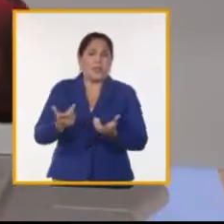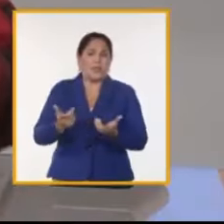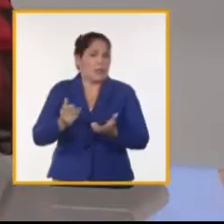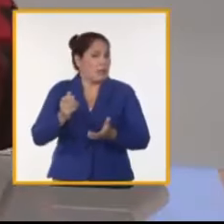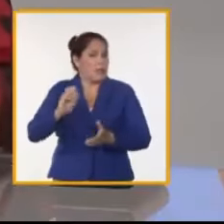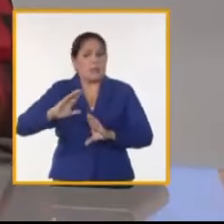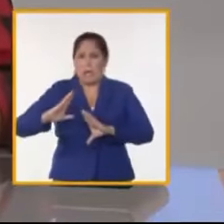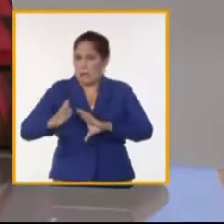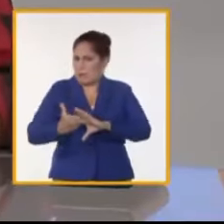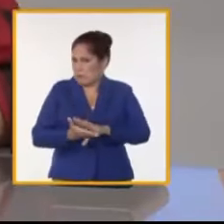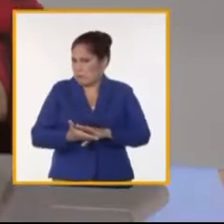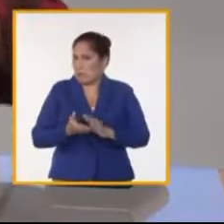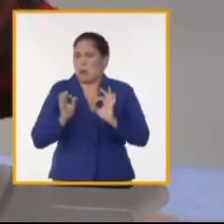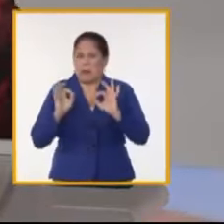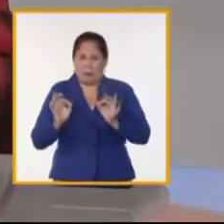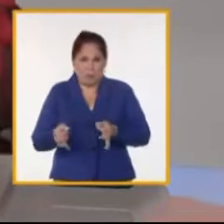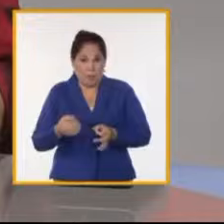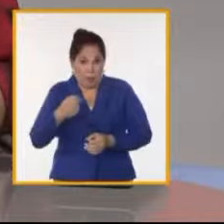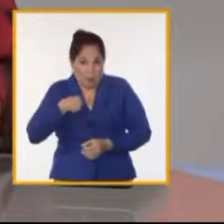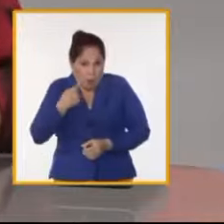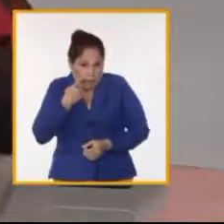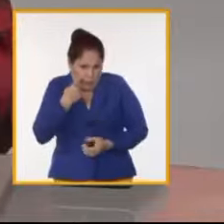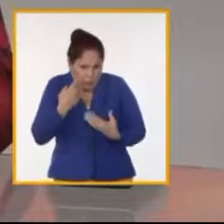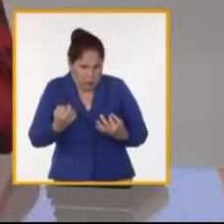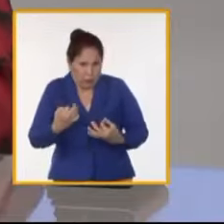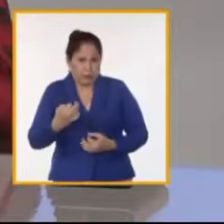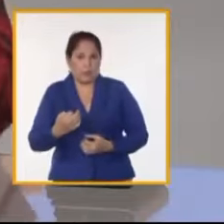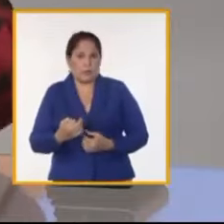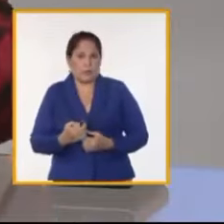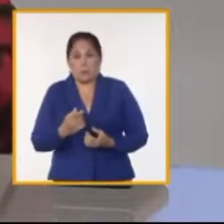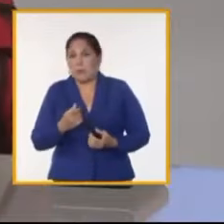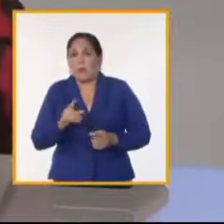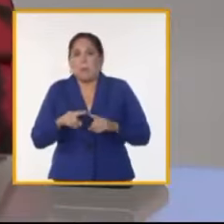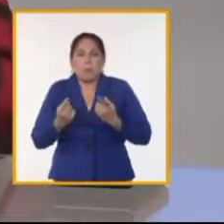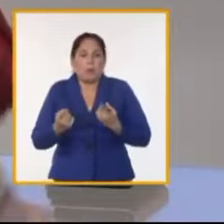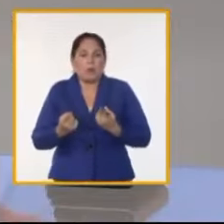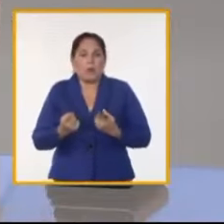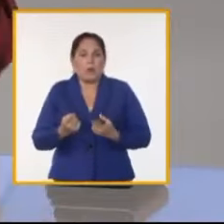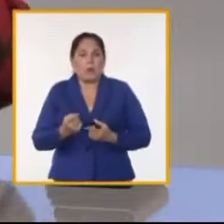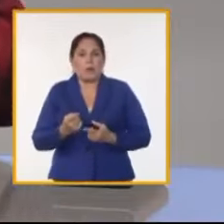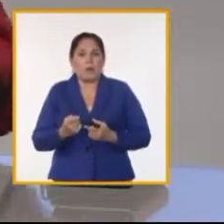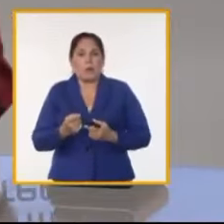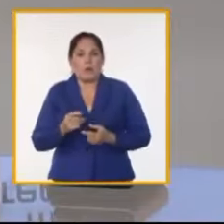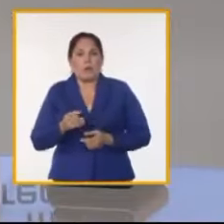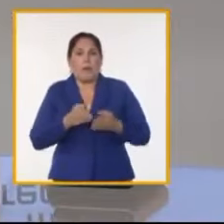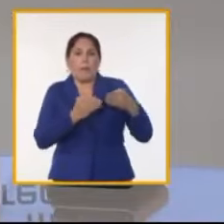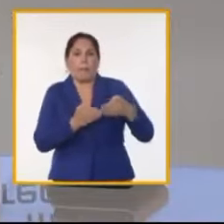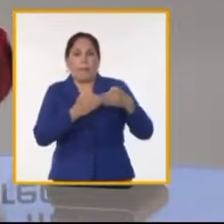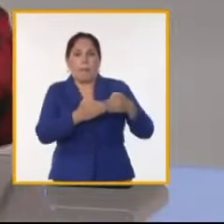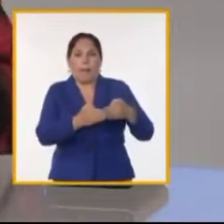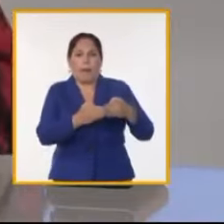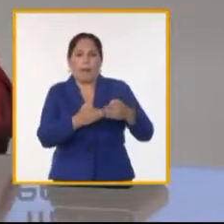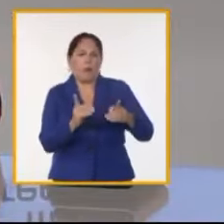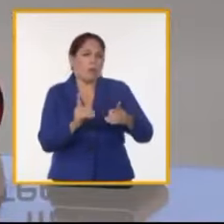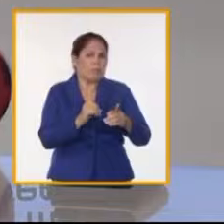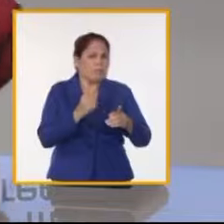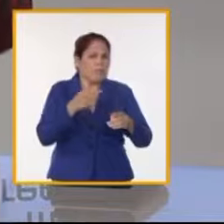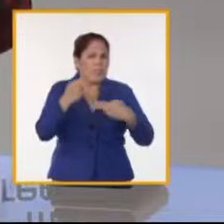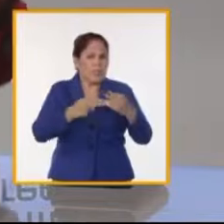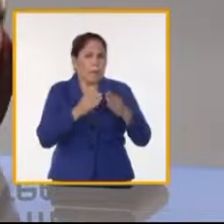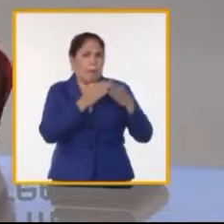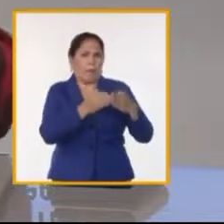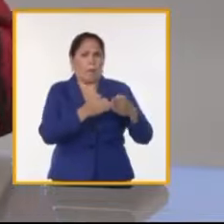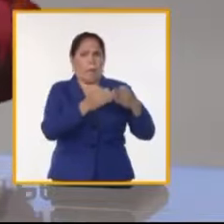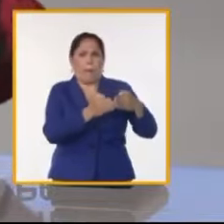etcétera Yo no he visto que a ningún país se le siga por dónde va un Ban un barco por dónde va un super